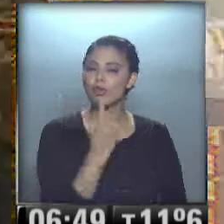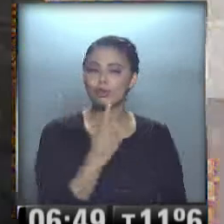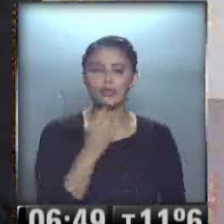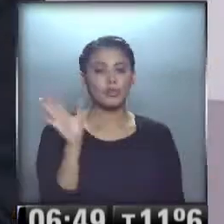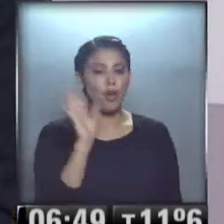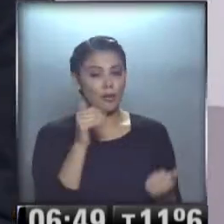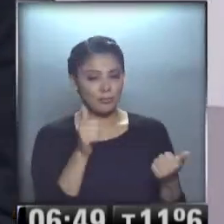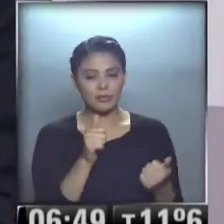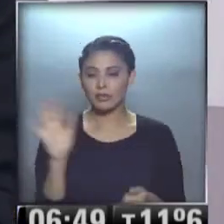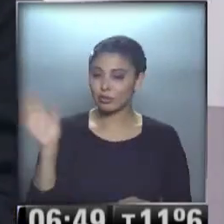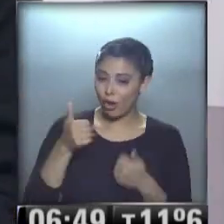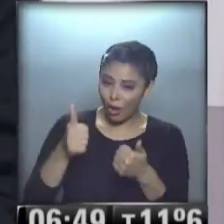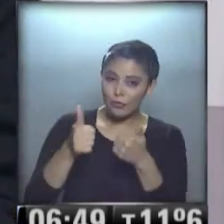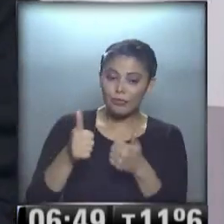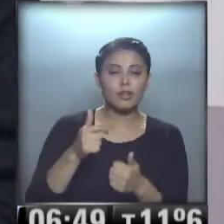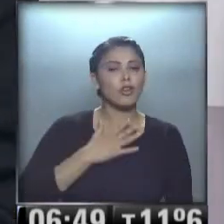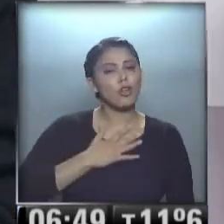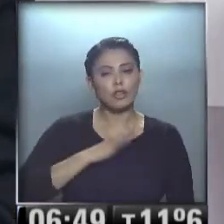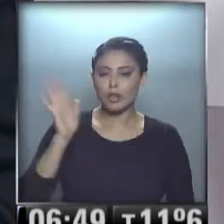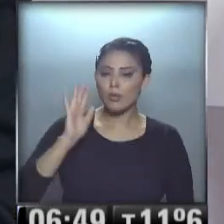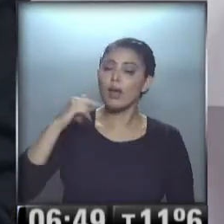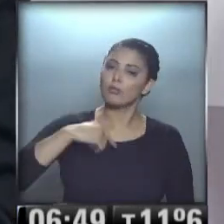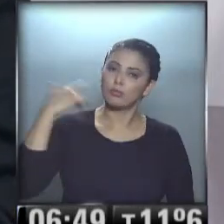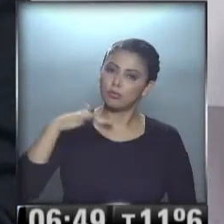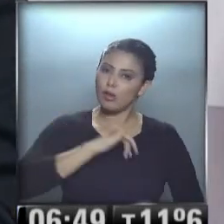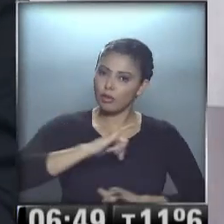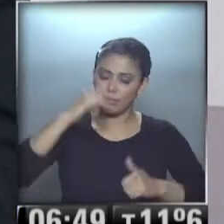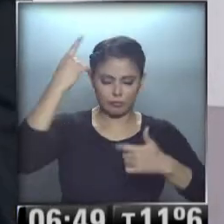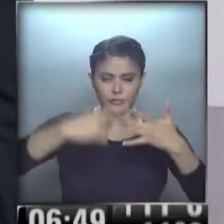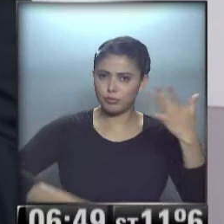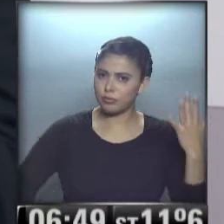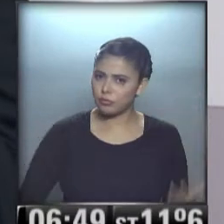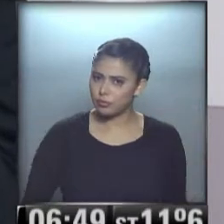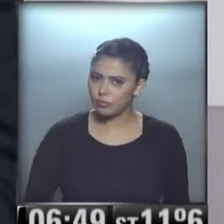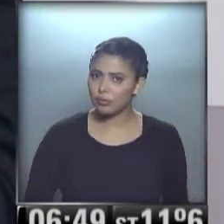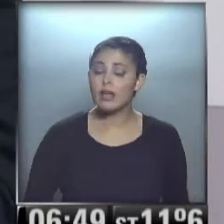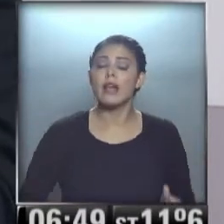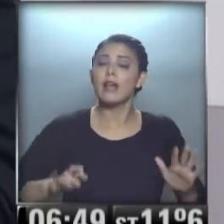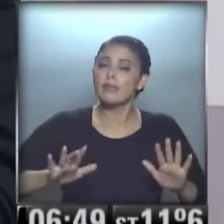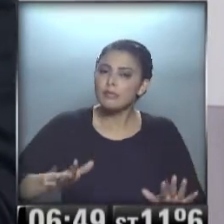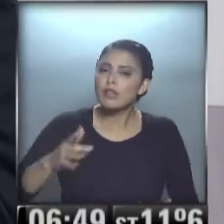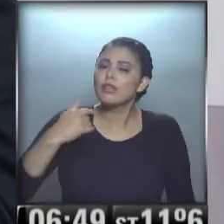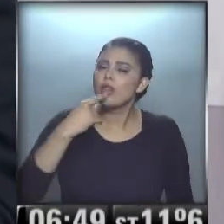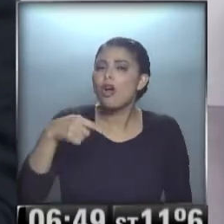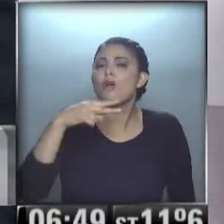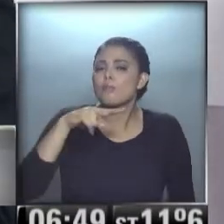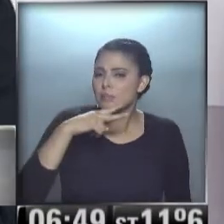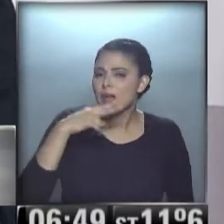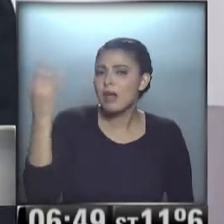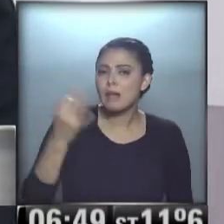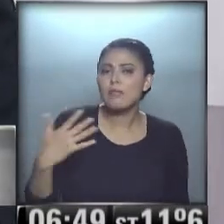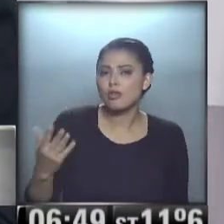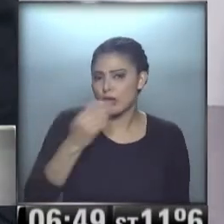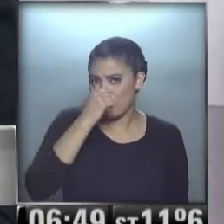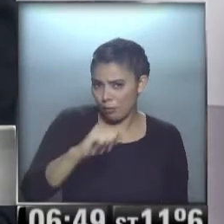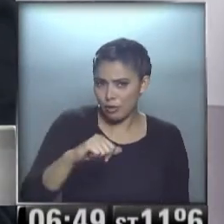buen día. ¿Cómo estás, Nadia? Bueno, el gusto de saludarte. Tenemos muchísima información. Y esto no es que sea viernes en particular y se viene un fin de